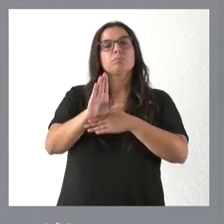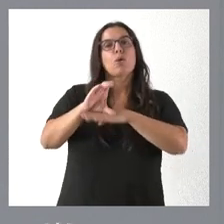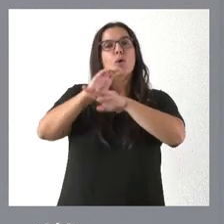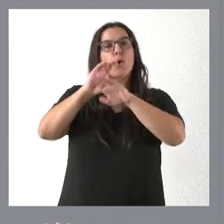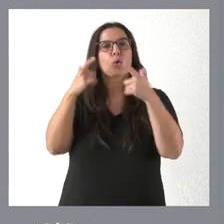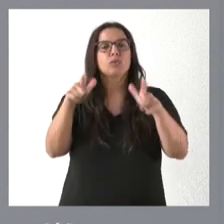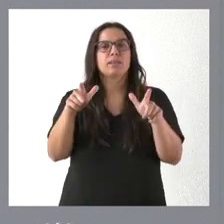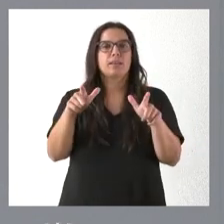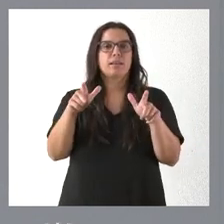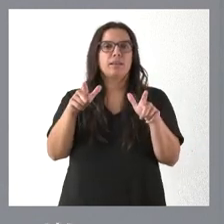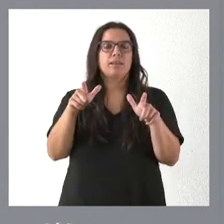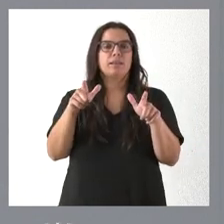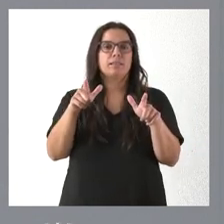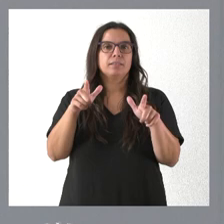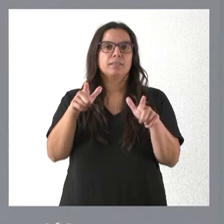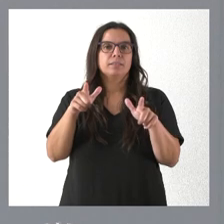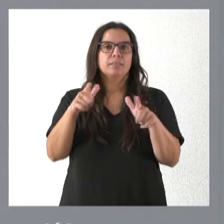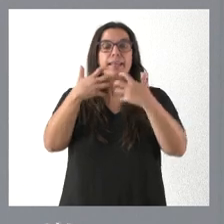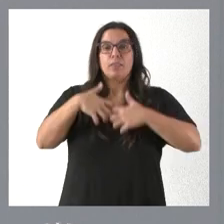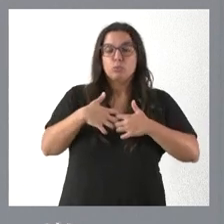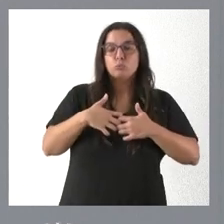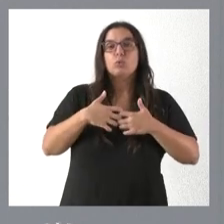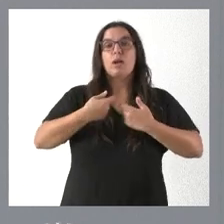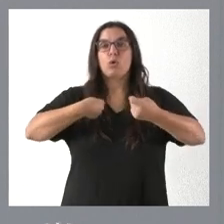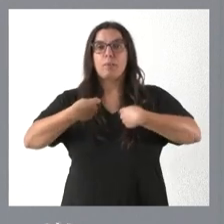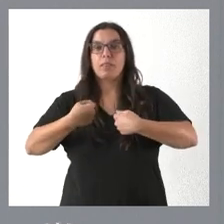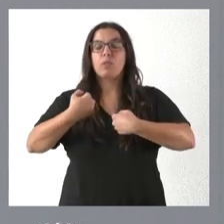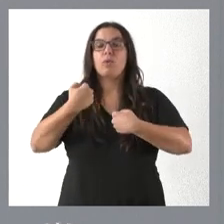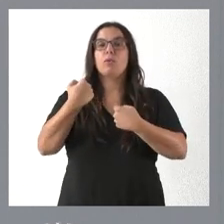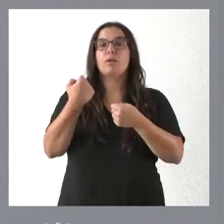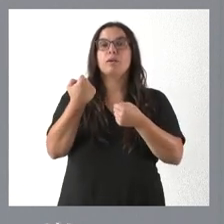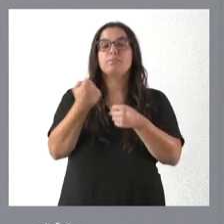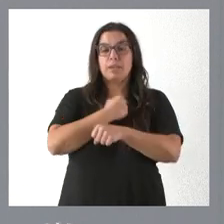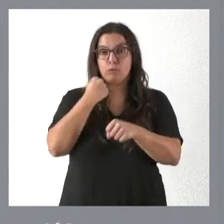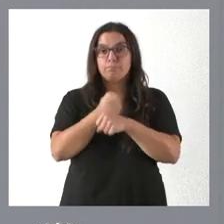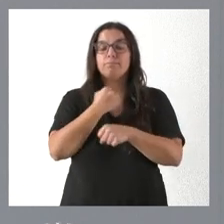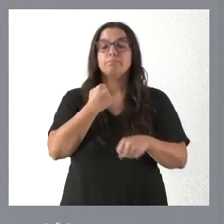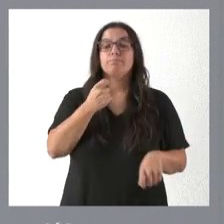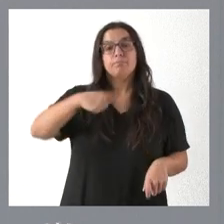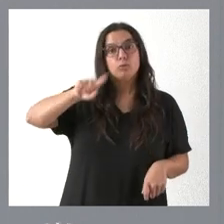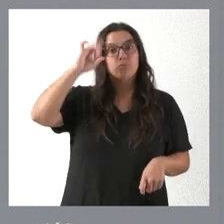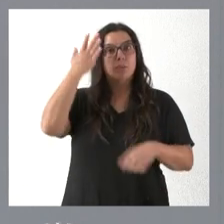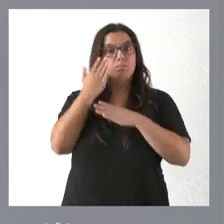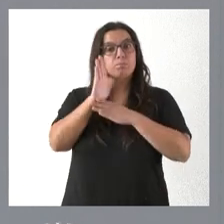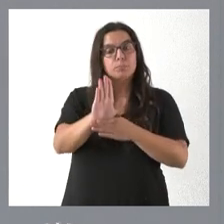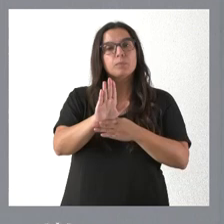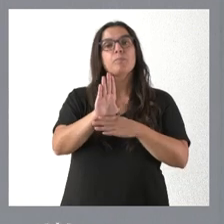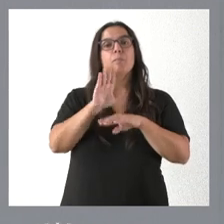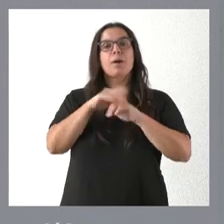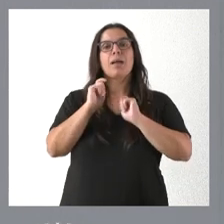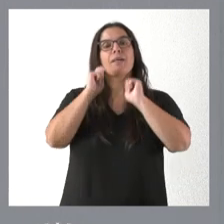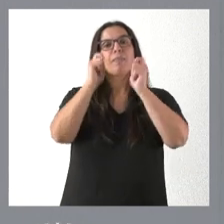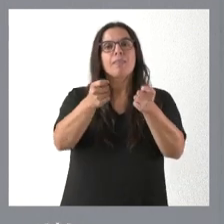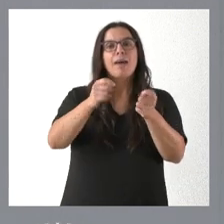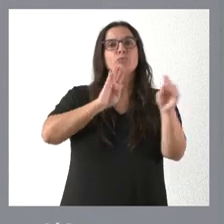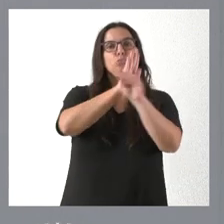consejería de Industria comercio y empleo y que se dirige a la concesión de un conjunto